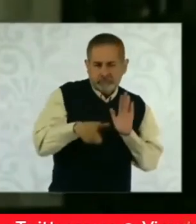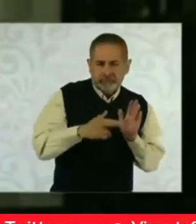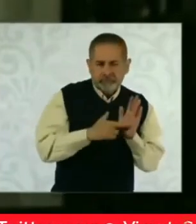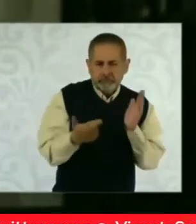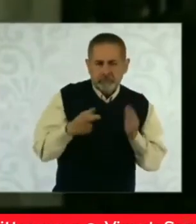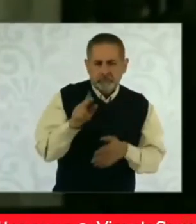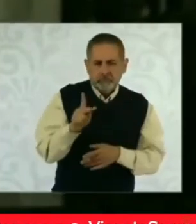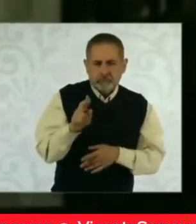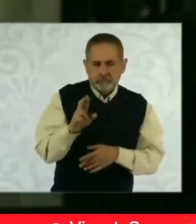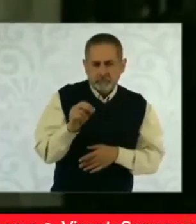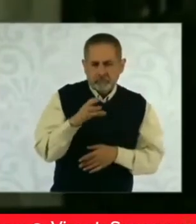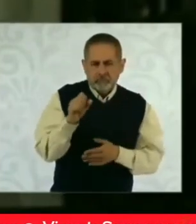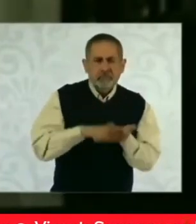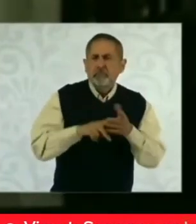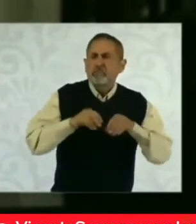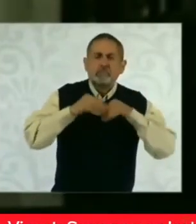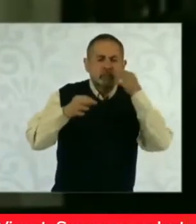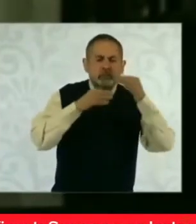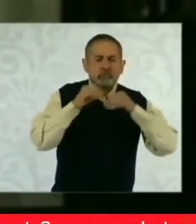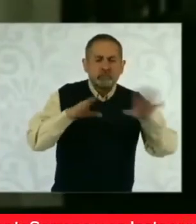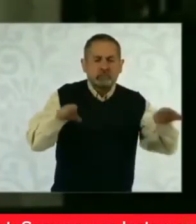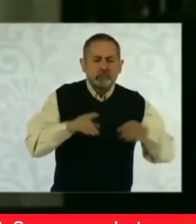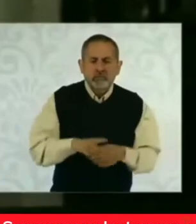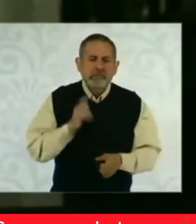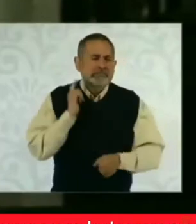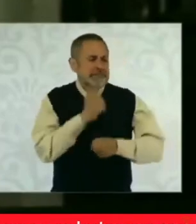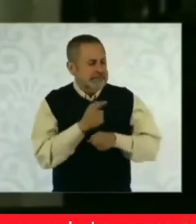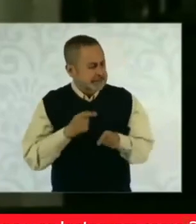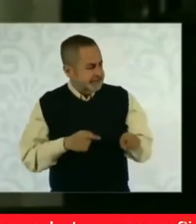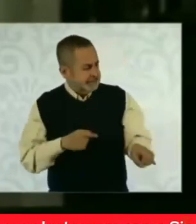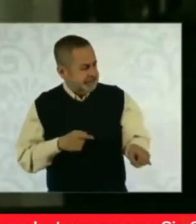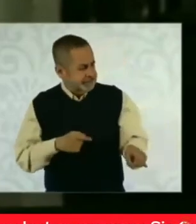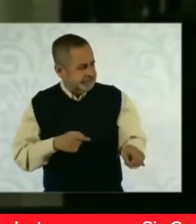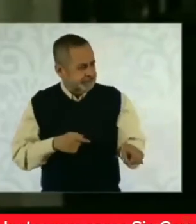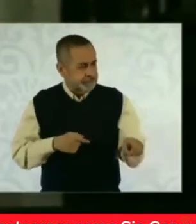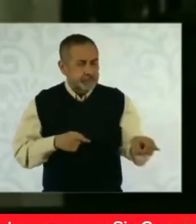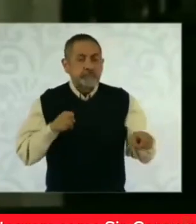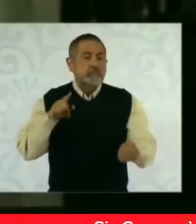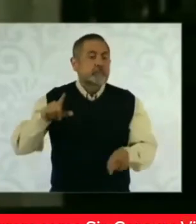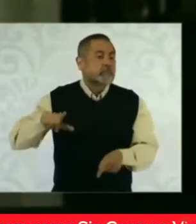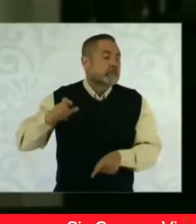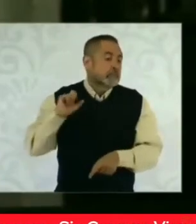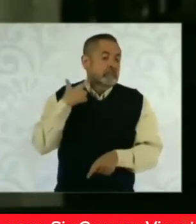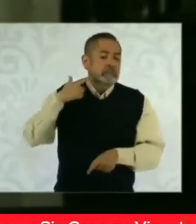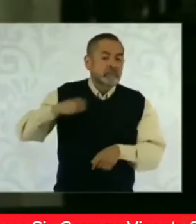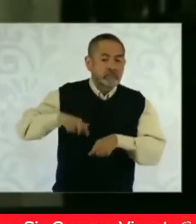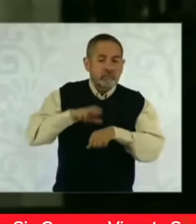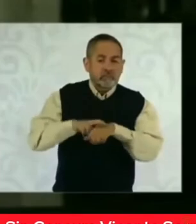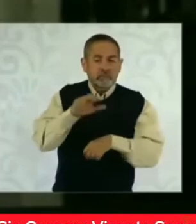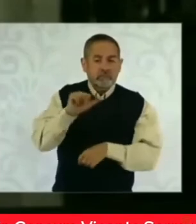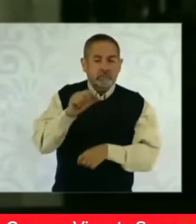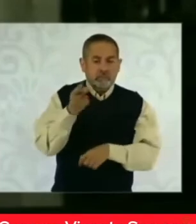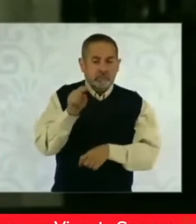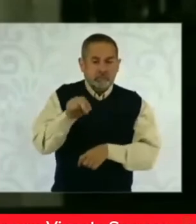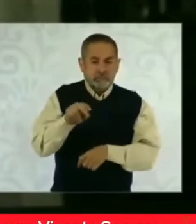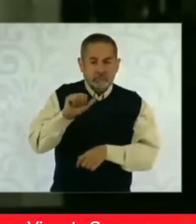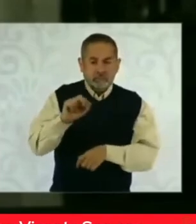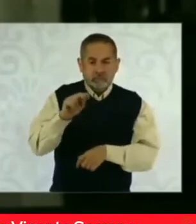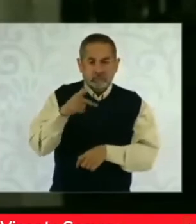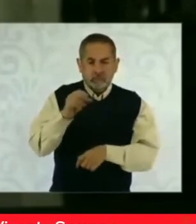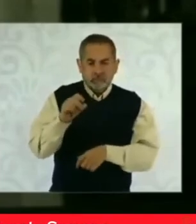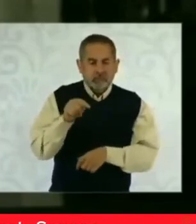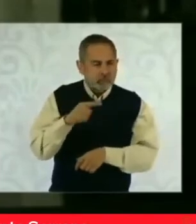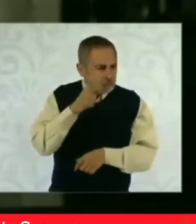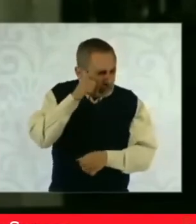en el que se decía, bueno, se daba cuenta de que cuando era gobernador Adán Augusto López, pues